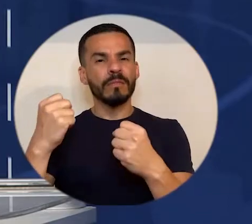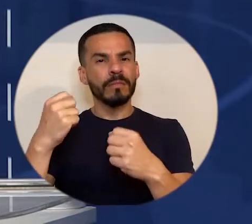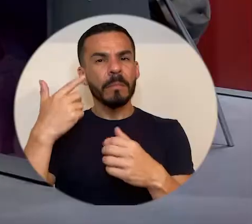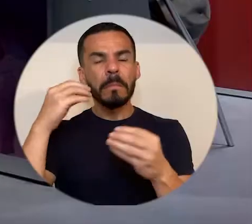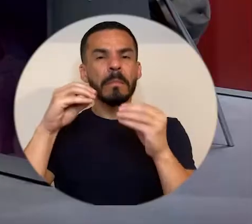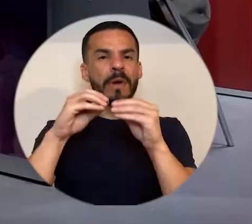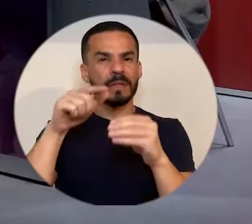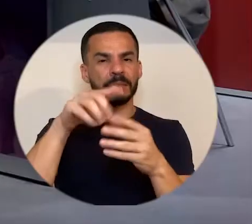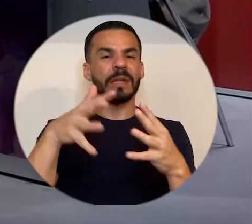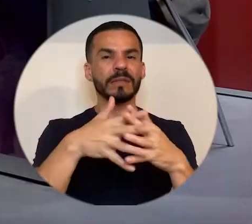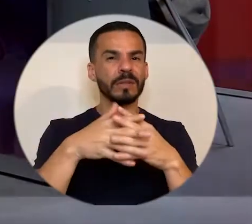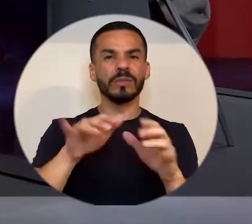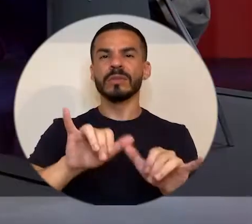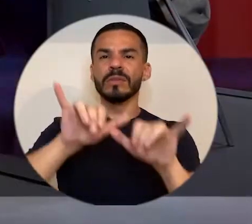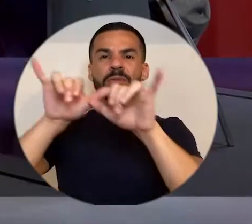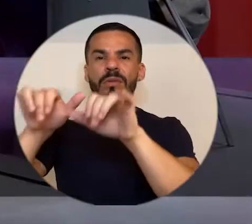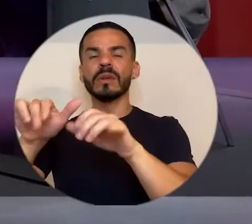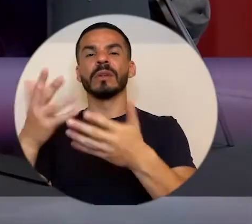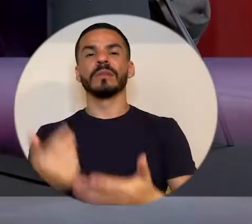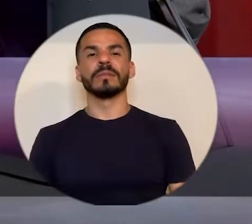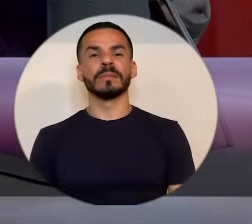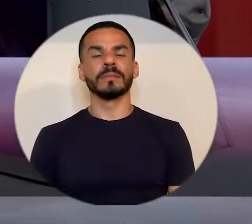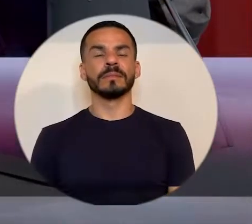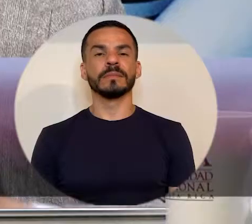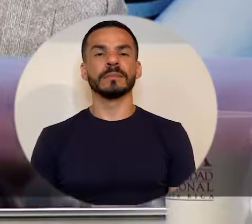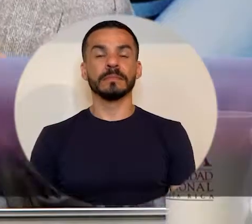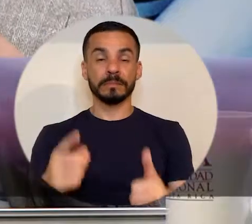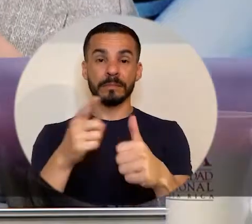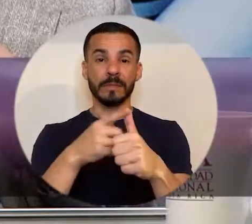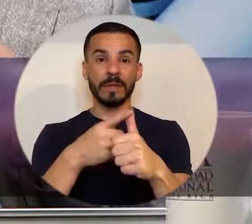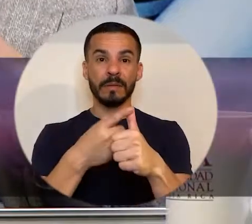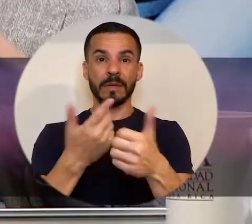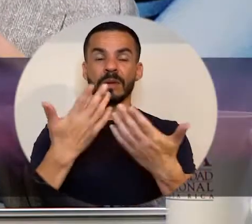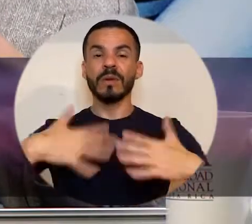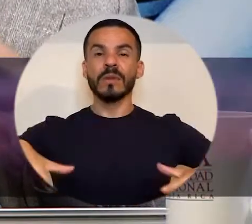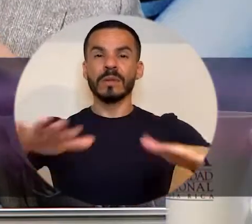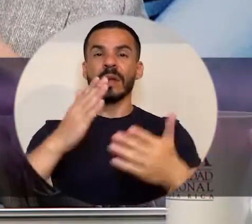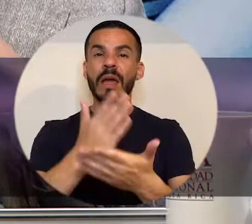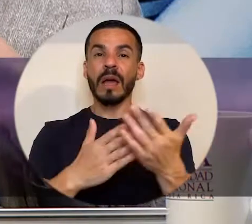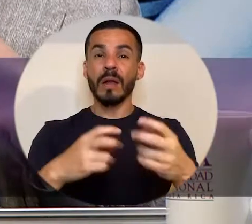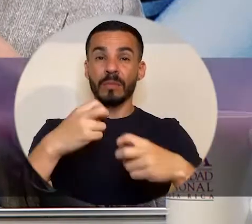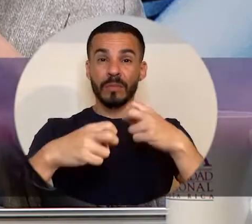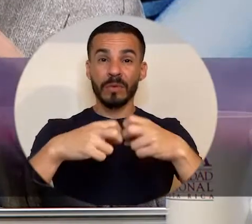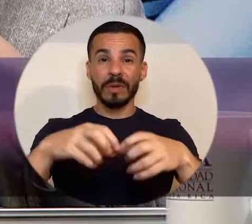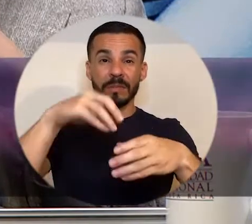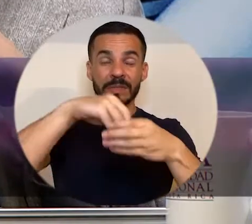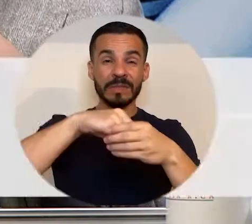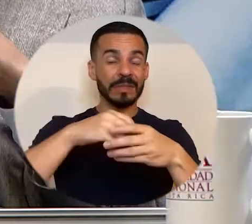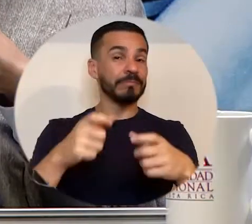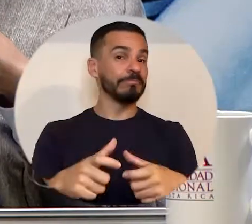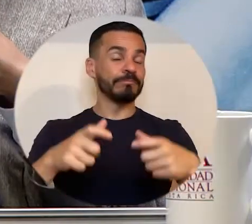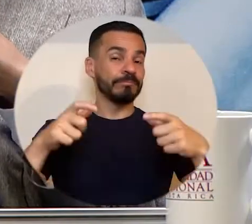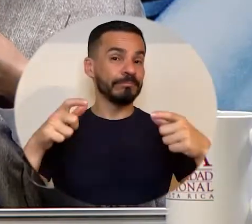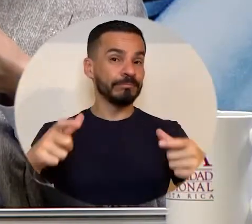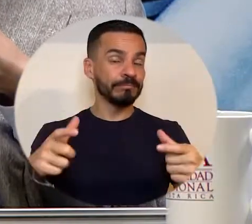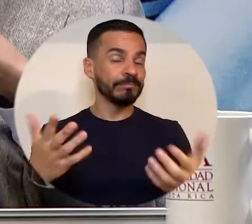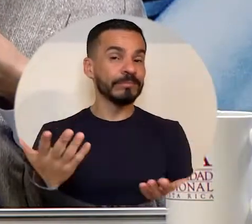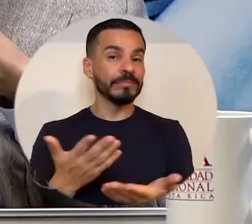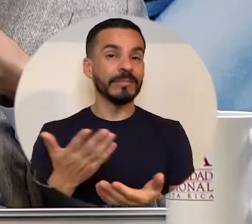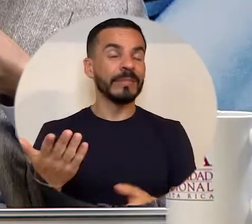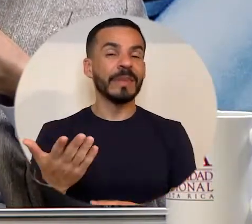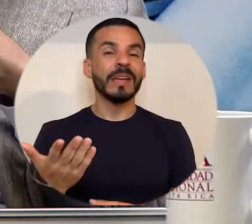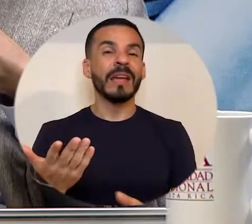trabajando fuerte para que Estados Unidos esté ahí de nuevo? Creo que primero contextualizar algo. Los problemas internos son tan